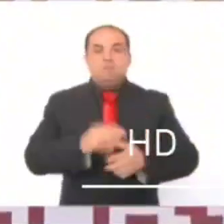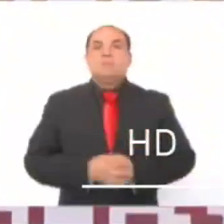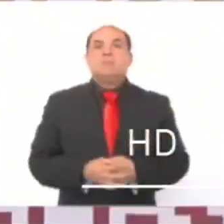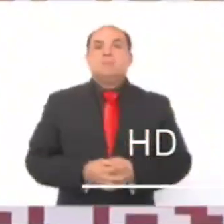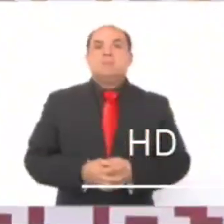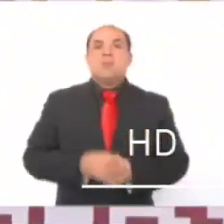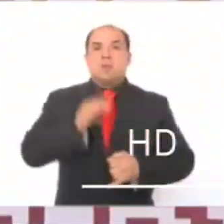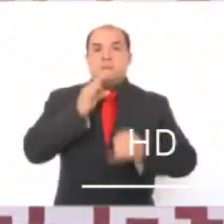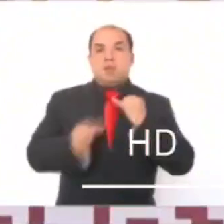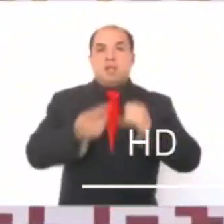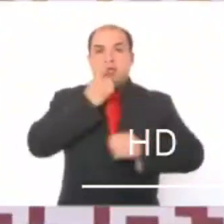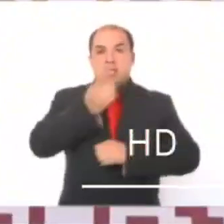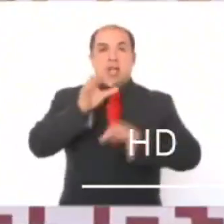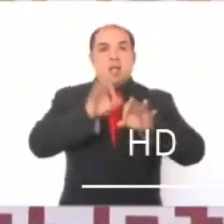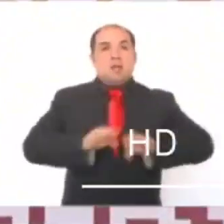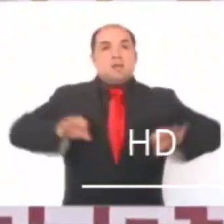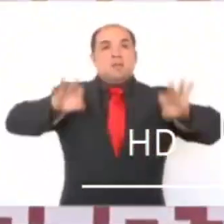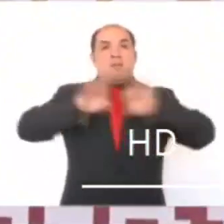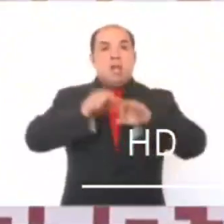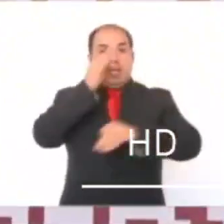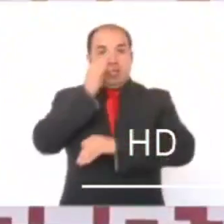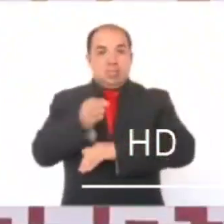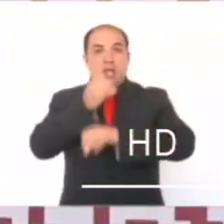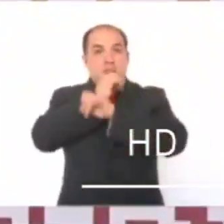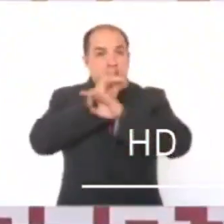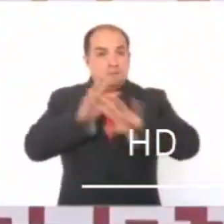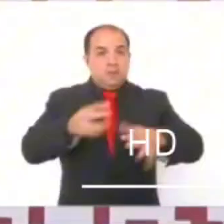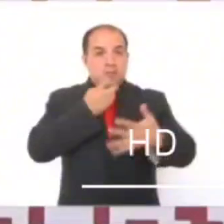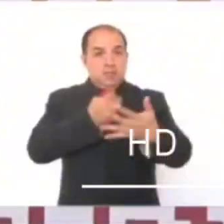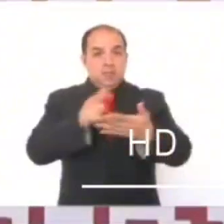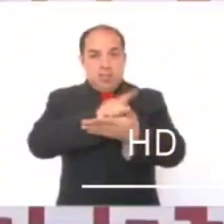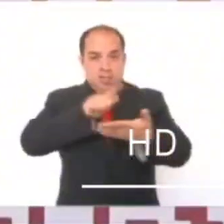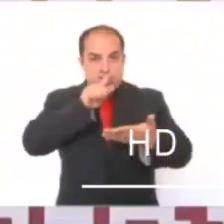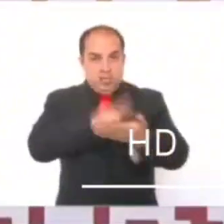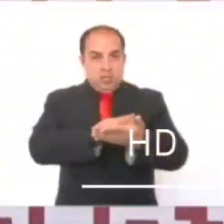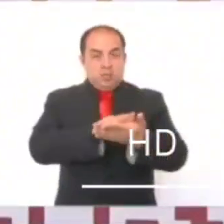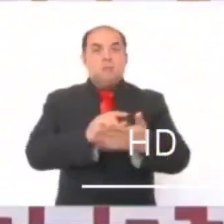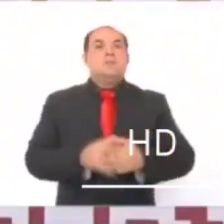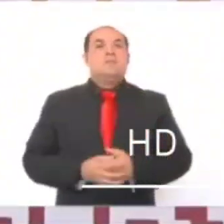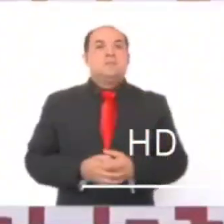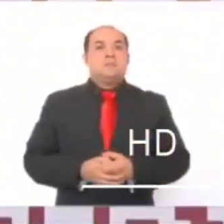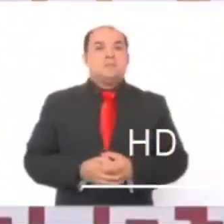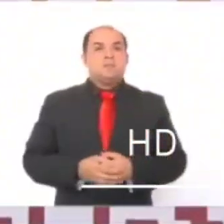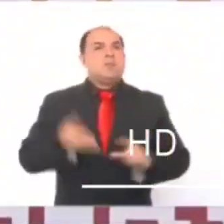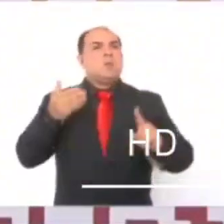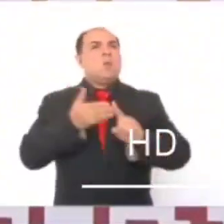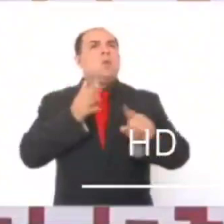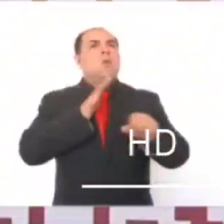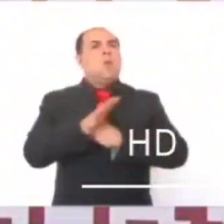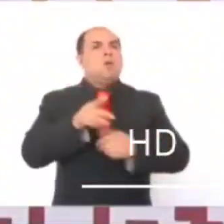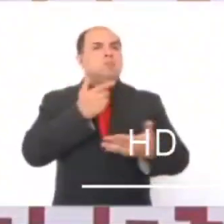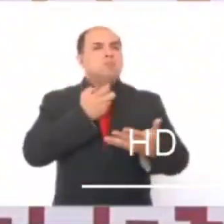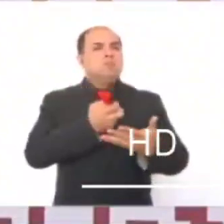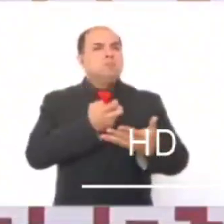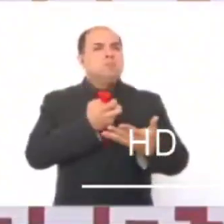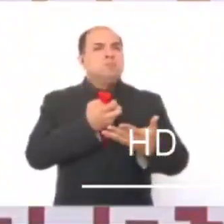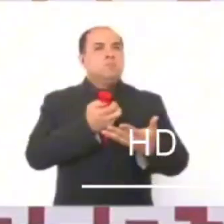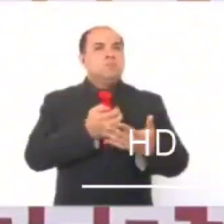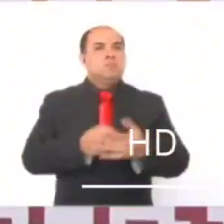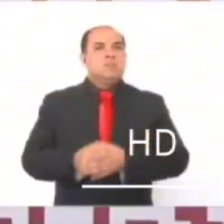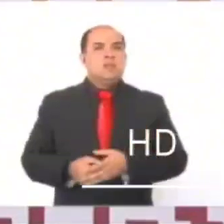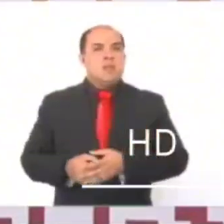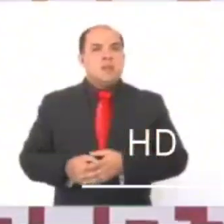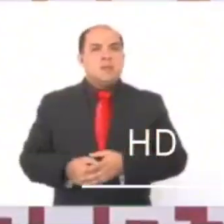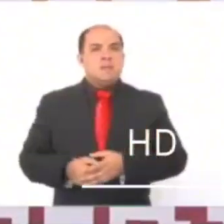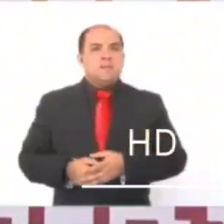decir finalmente que la importancia de la aprobación y publicación de esta ley, que tiene como objetivo combatir, porque